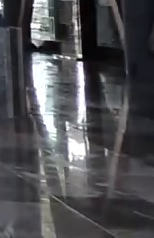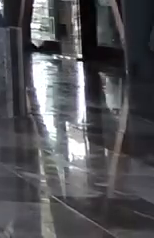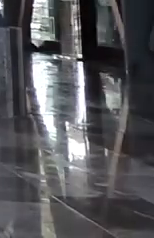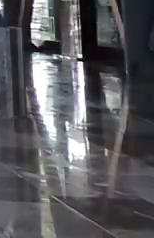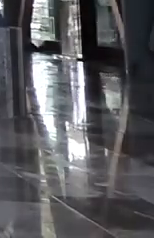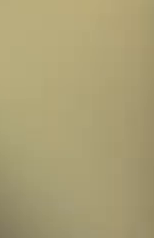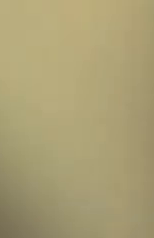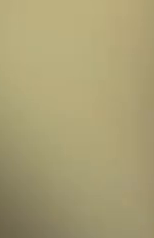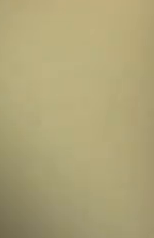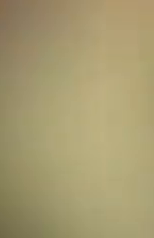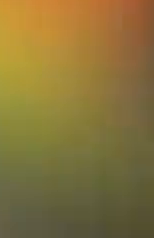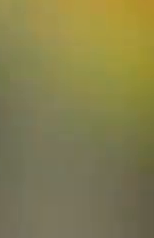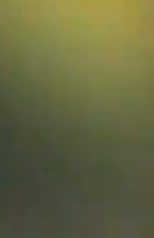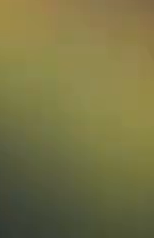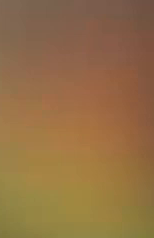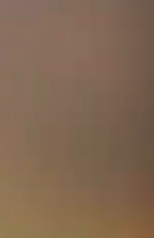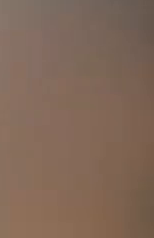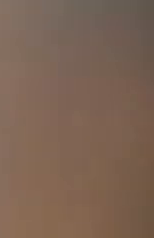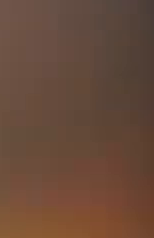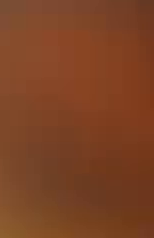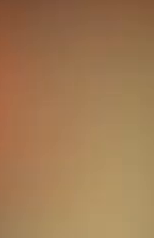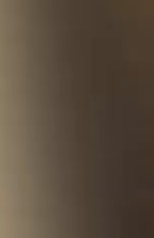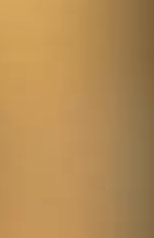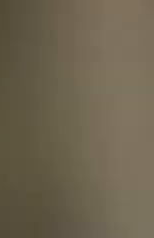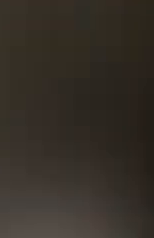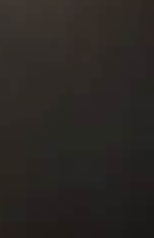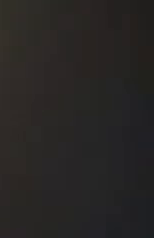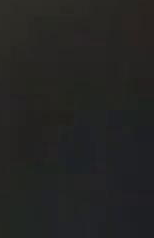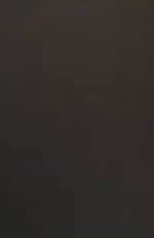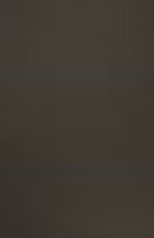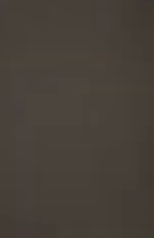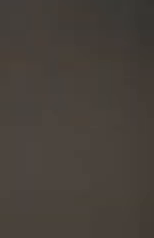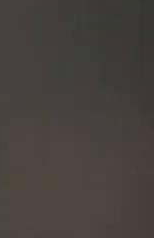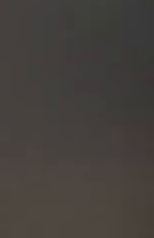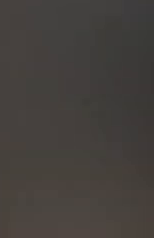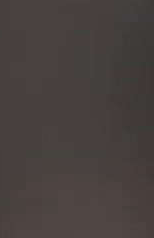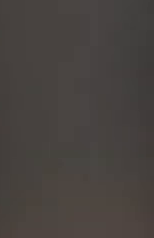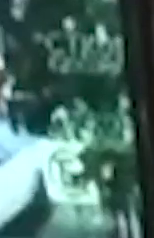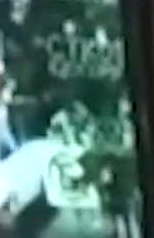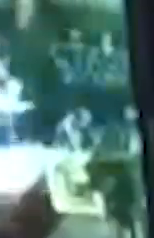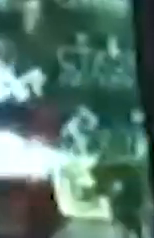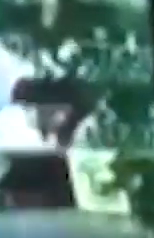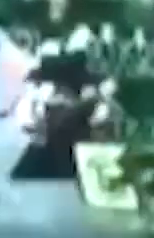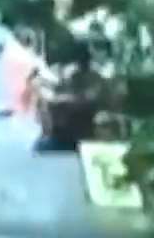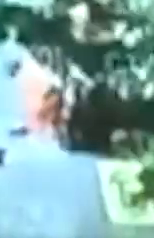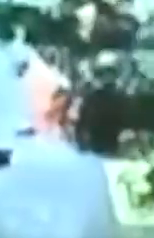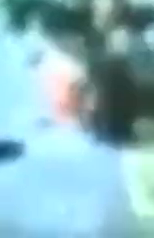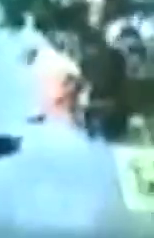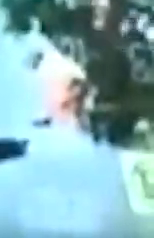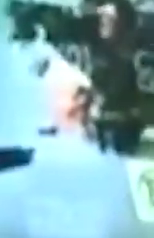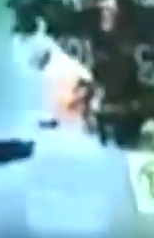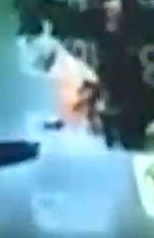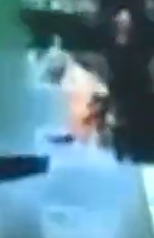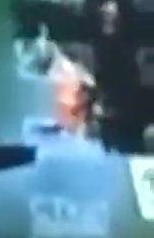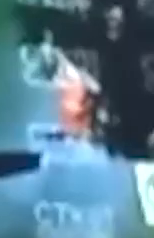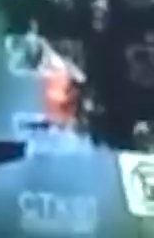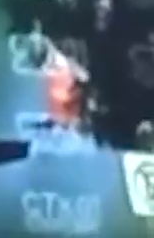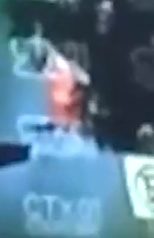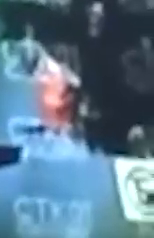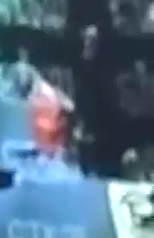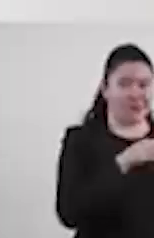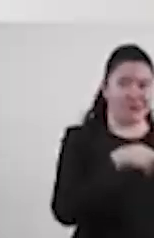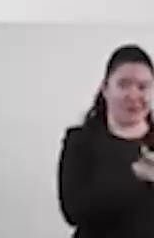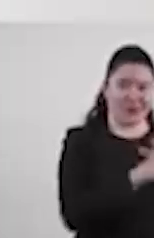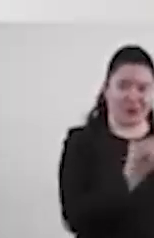de la Ciudad de México, en el que fallecieron 25 personas y 79 resultaron heridas por el colapso de la línea 12, Serranía Soto